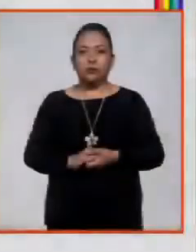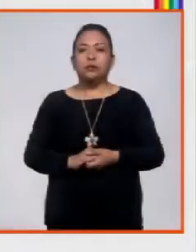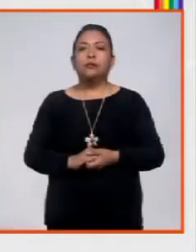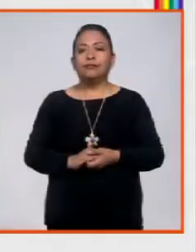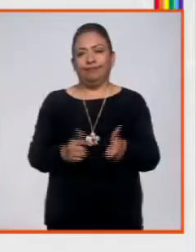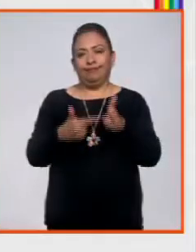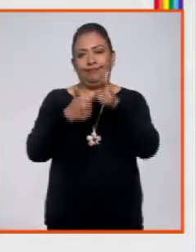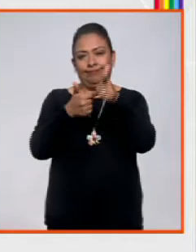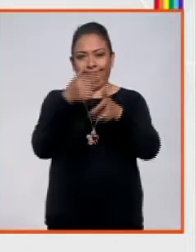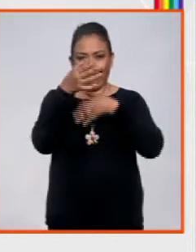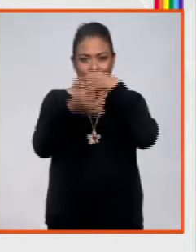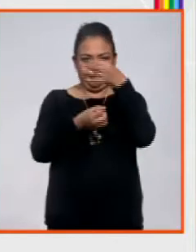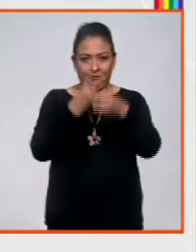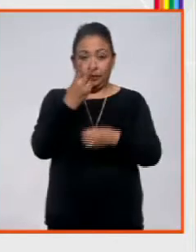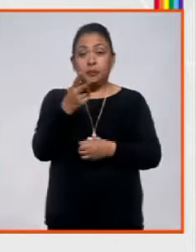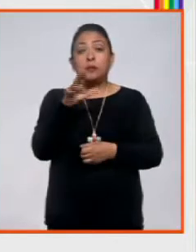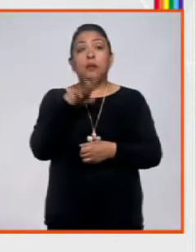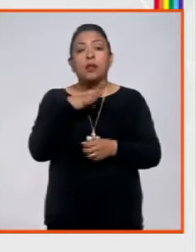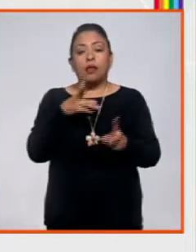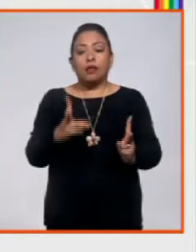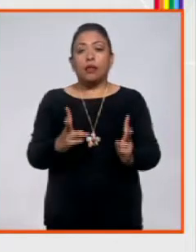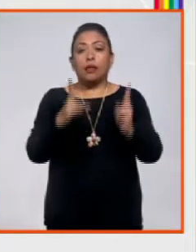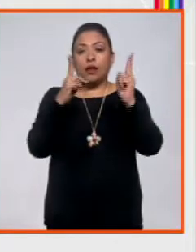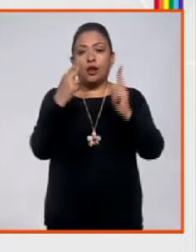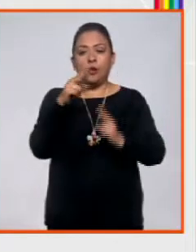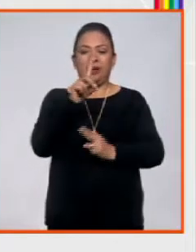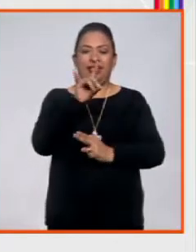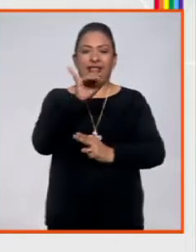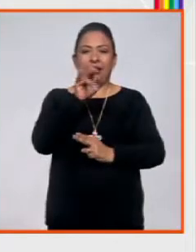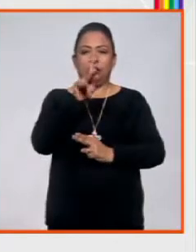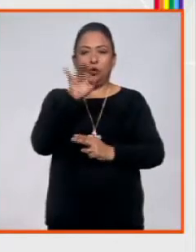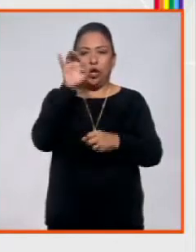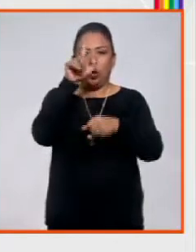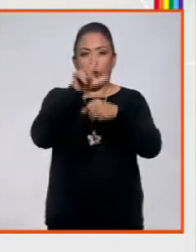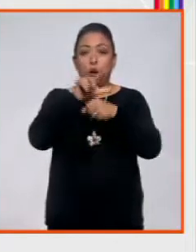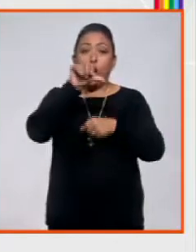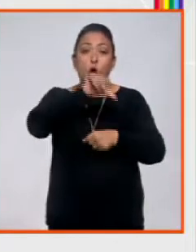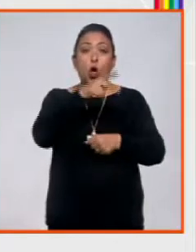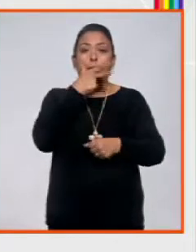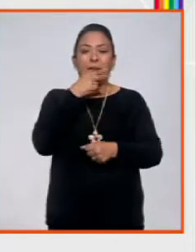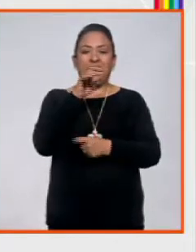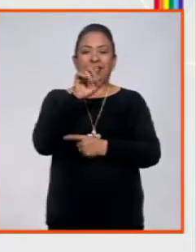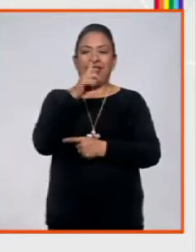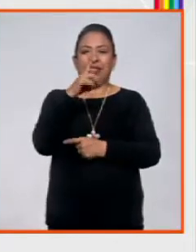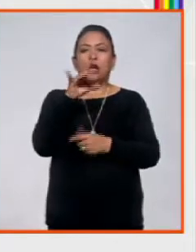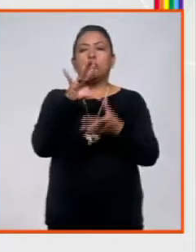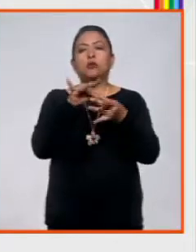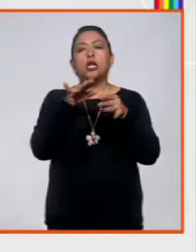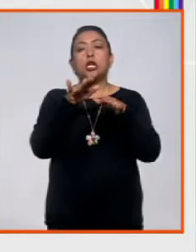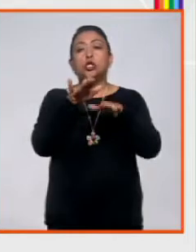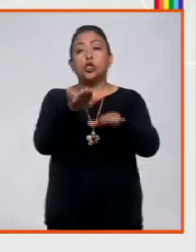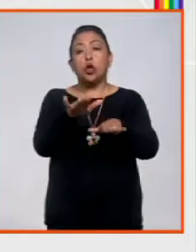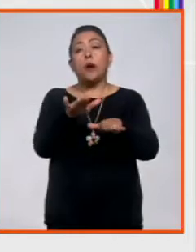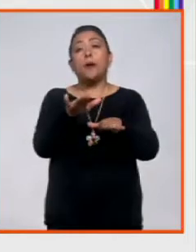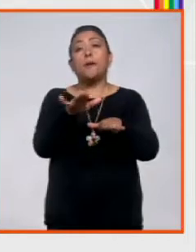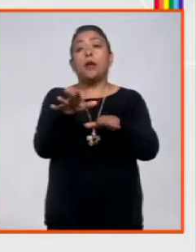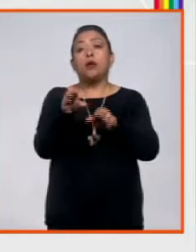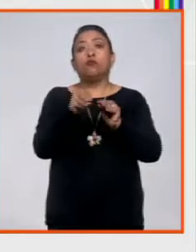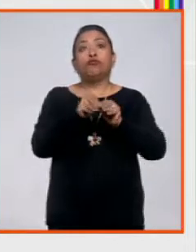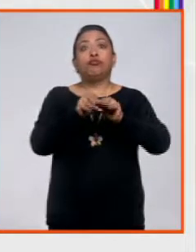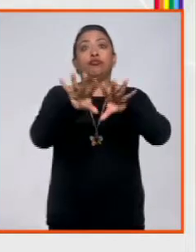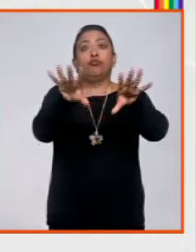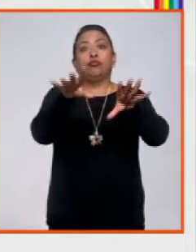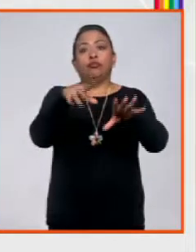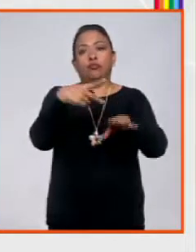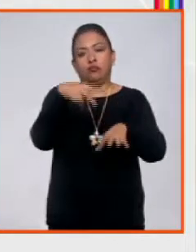lo que tenemos aquí no tienes 22 con el segmento diáspora cultural hoy edgardo ven mejor nos va a hablar de una de las grandes de aportaciones de méxico al